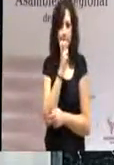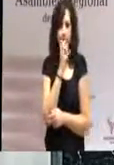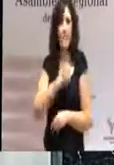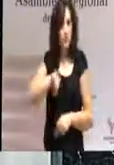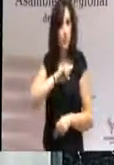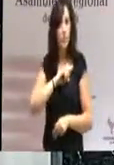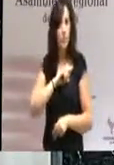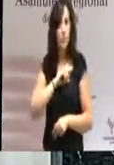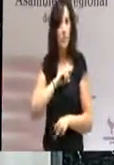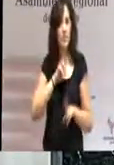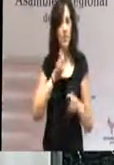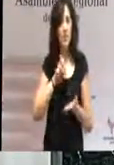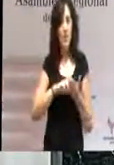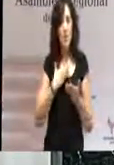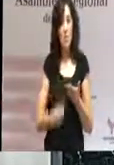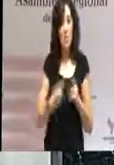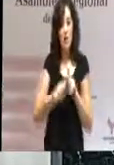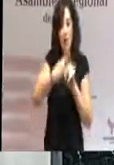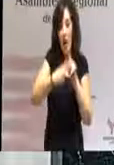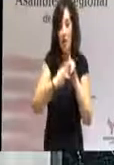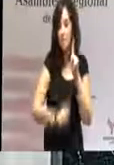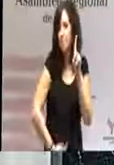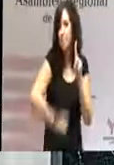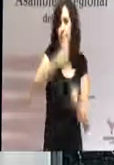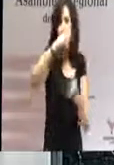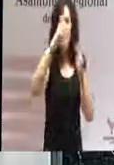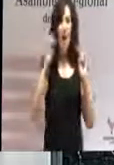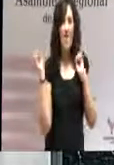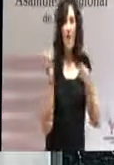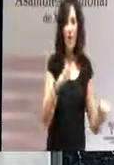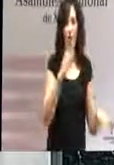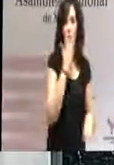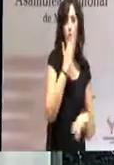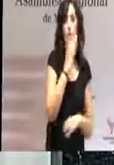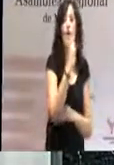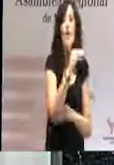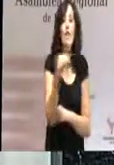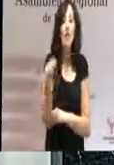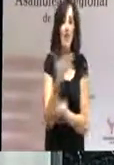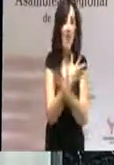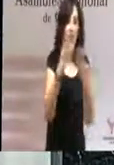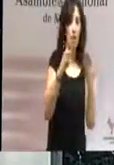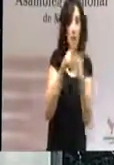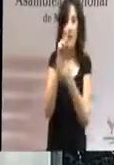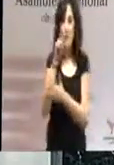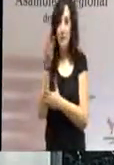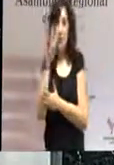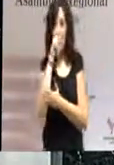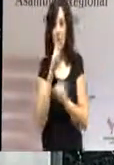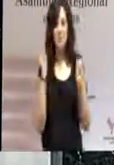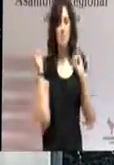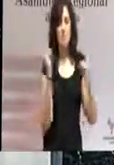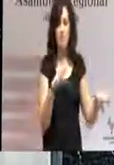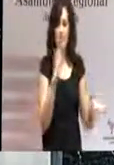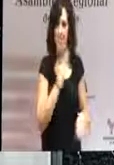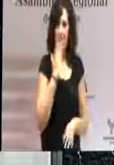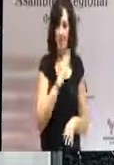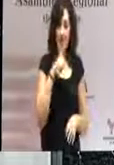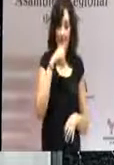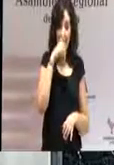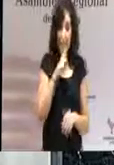Seguimos teniendo las mayores tasas del país en abandono escolar de jóvenes entre 18 y 24 años. En este